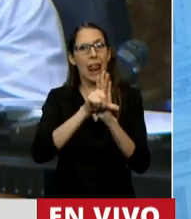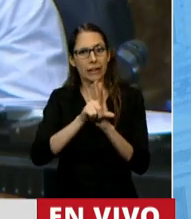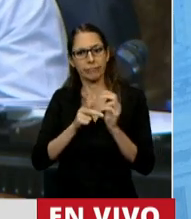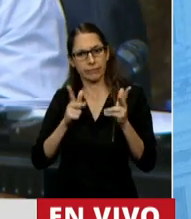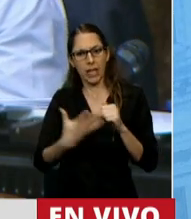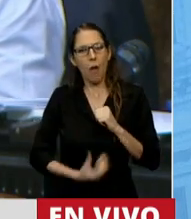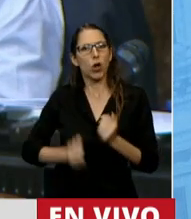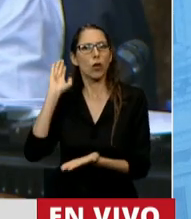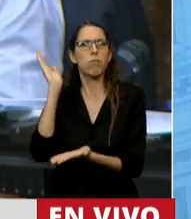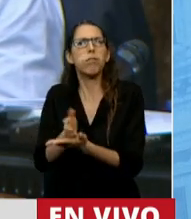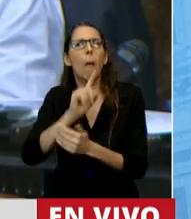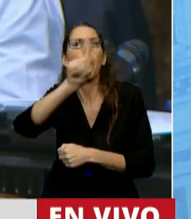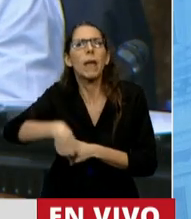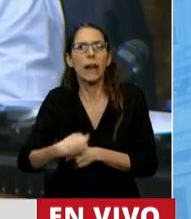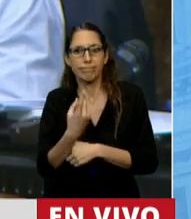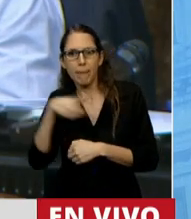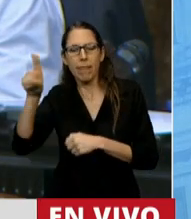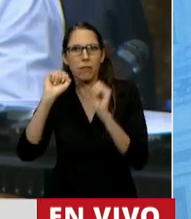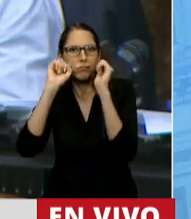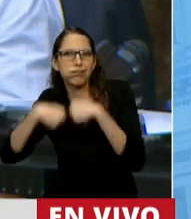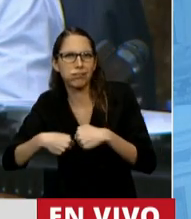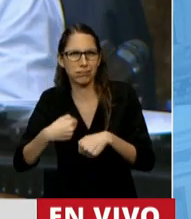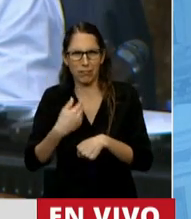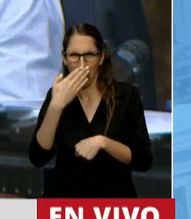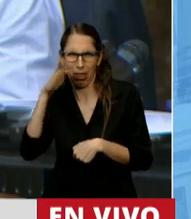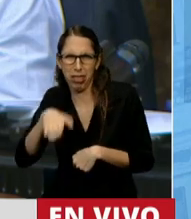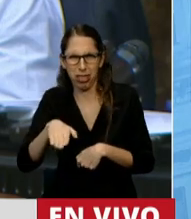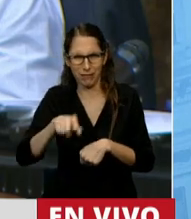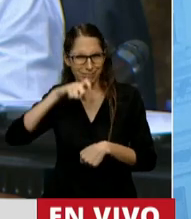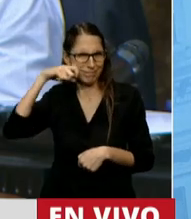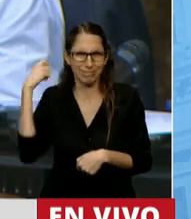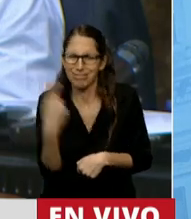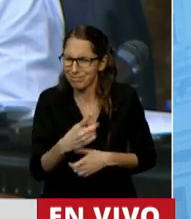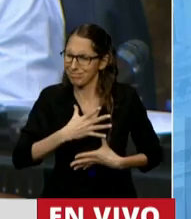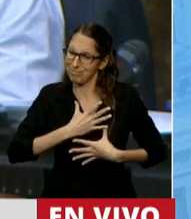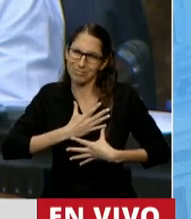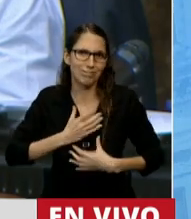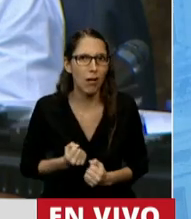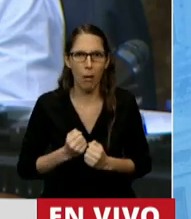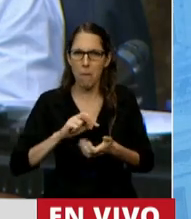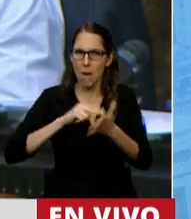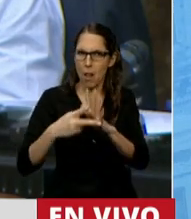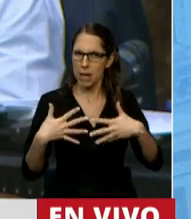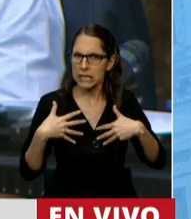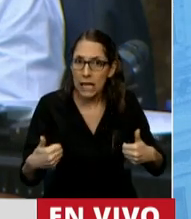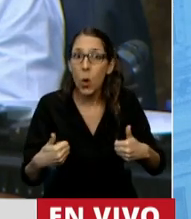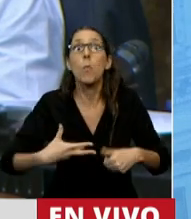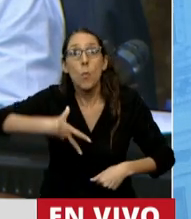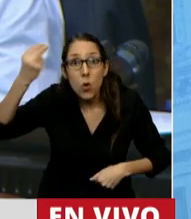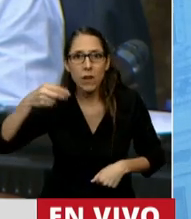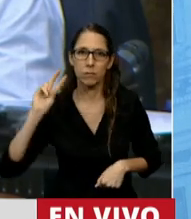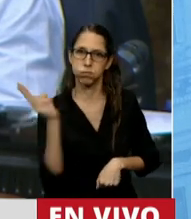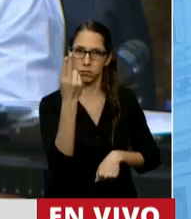clandestinidad, humillarnos, avergonzarnos, dañarnos en nuestra salud y la mayoría de las veces